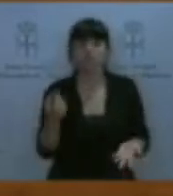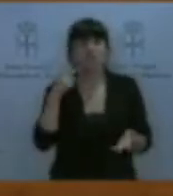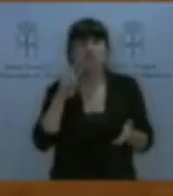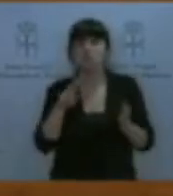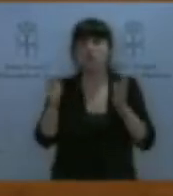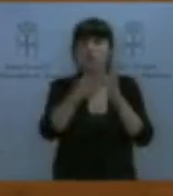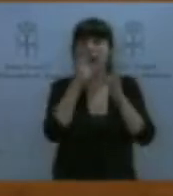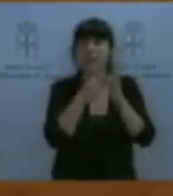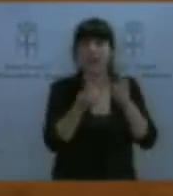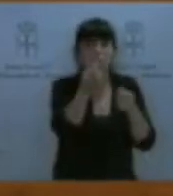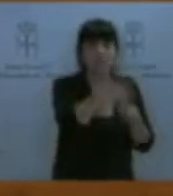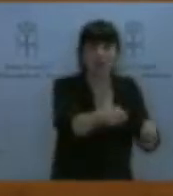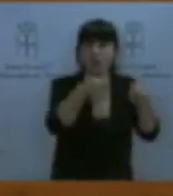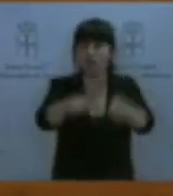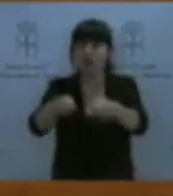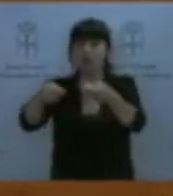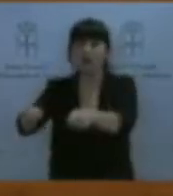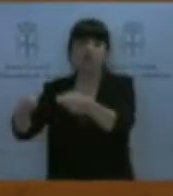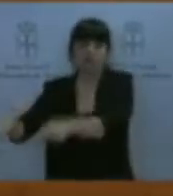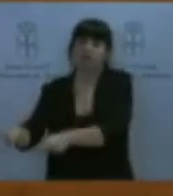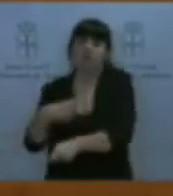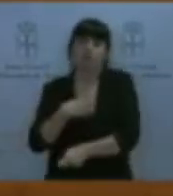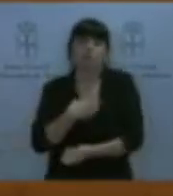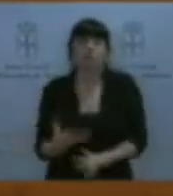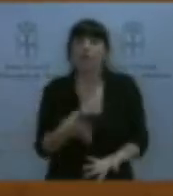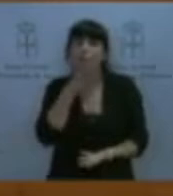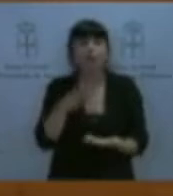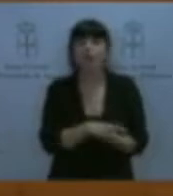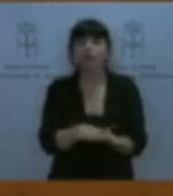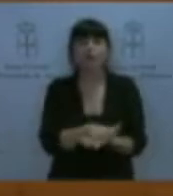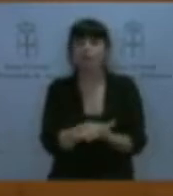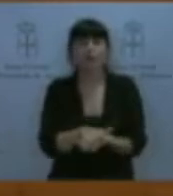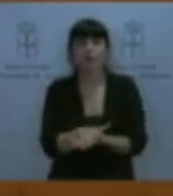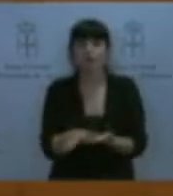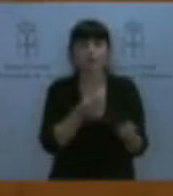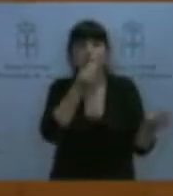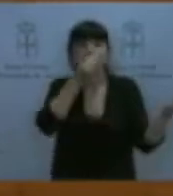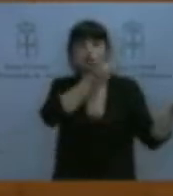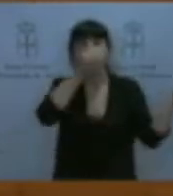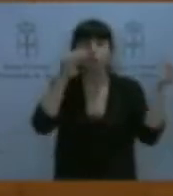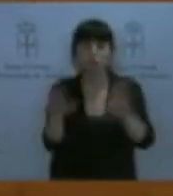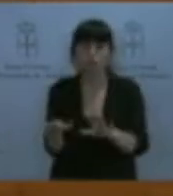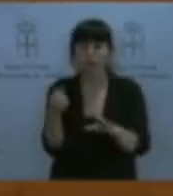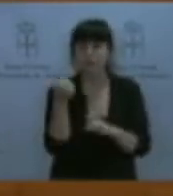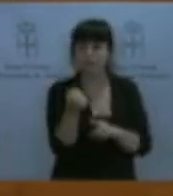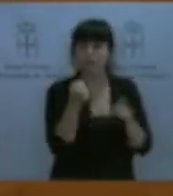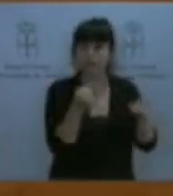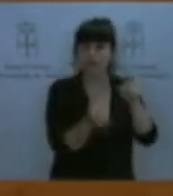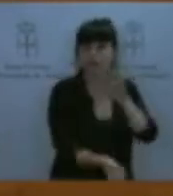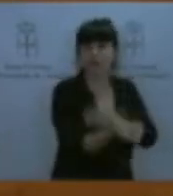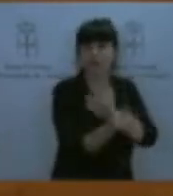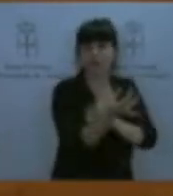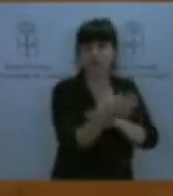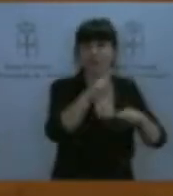antes, porque no hablamos de sustituir la potencia generada por una térmica de carbón por un campo de